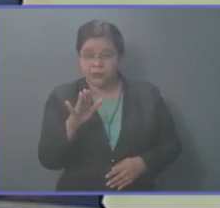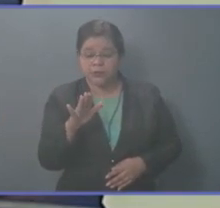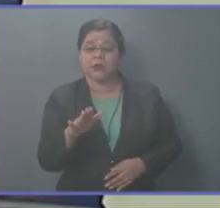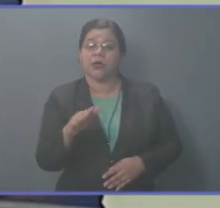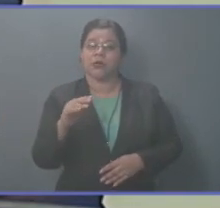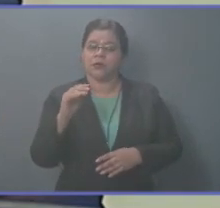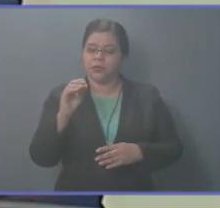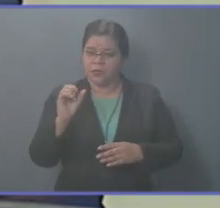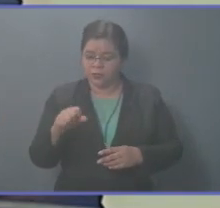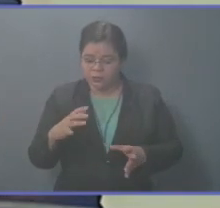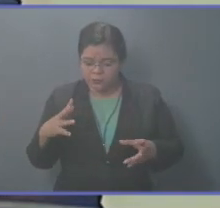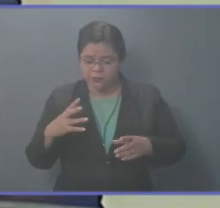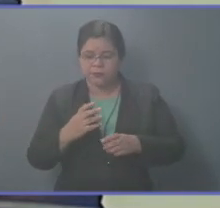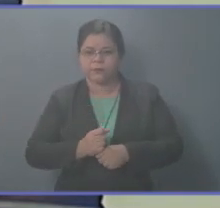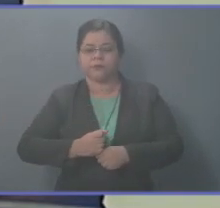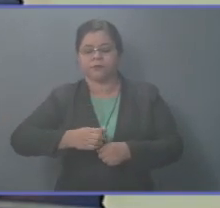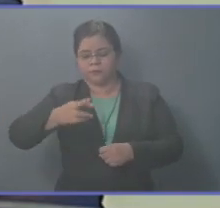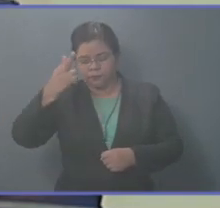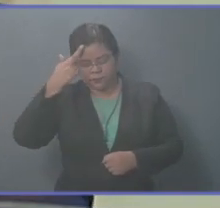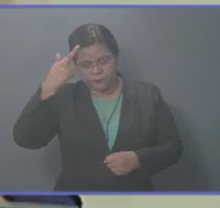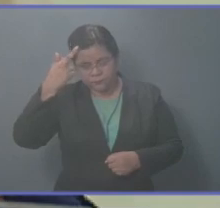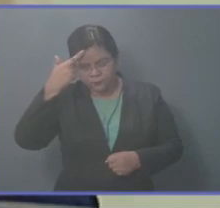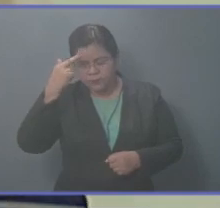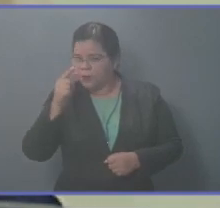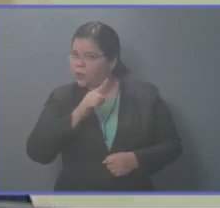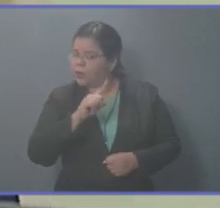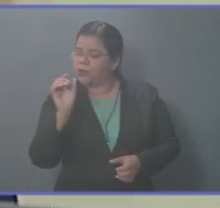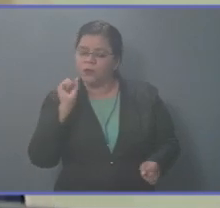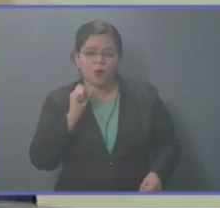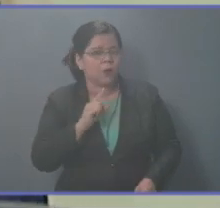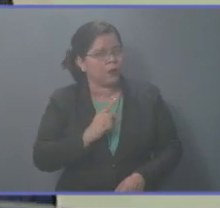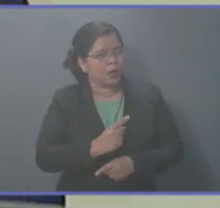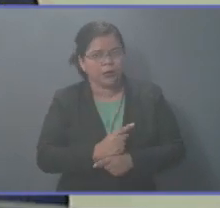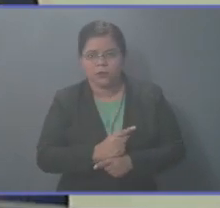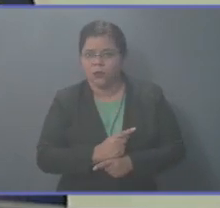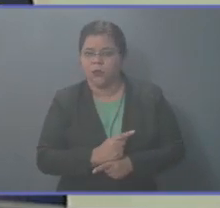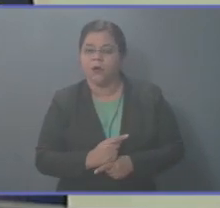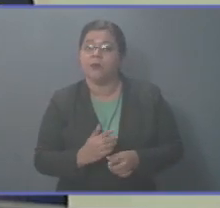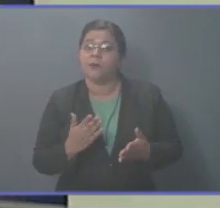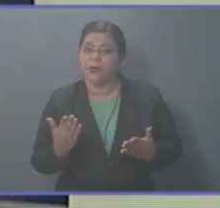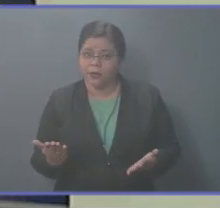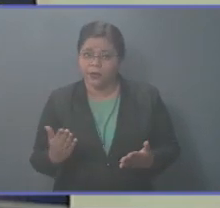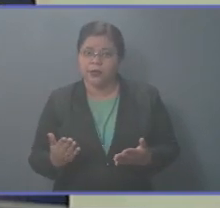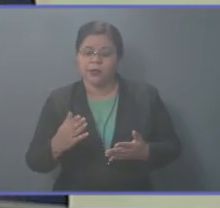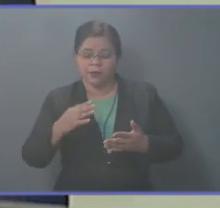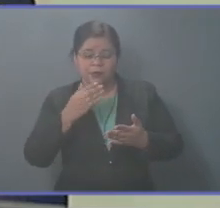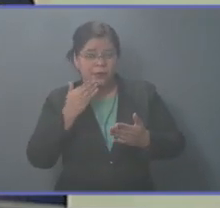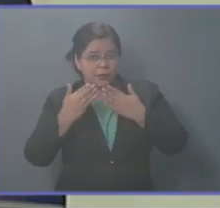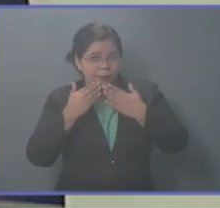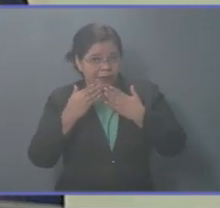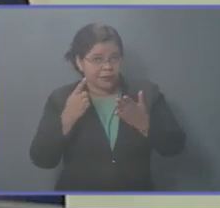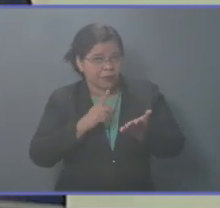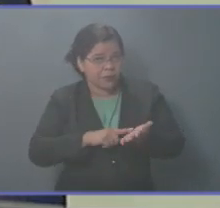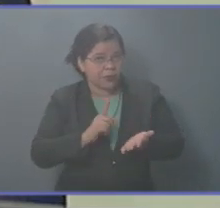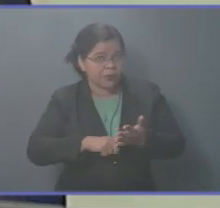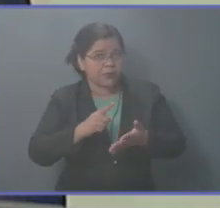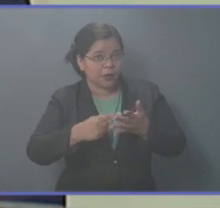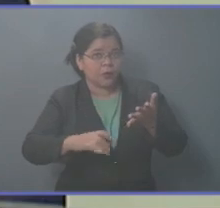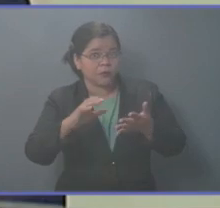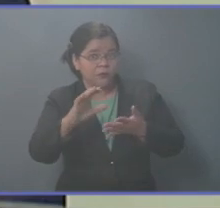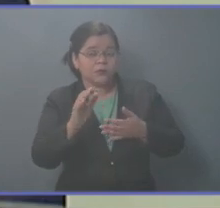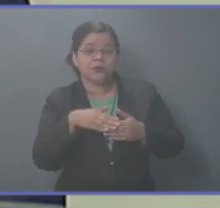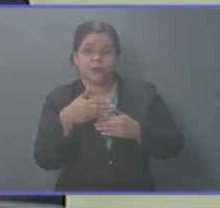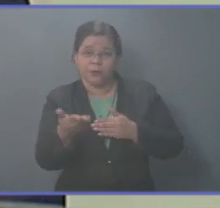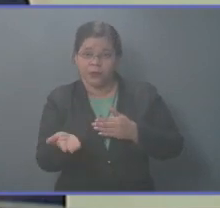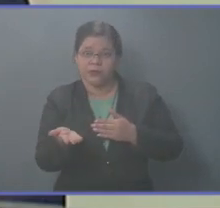su consolidado criterio de que no es adecuado que la interpretación de las disposiciones constitucionales se haga